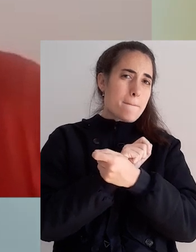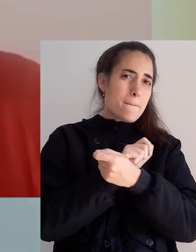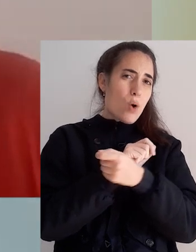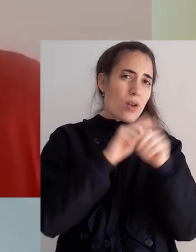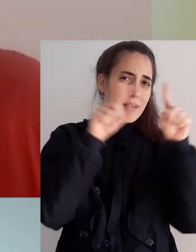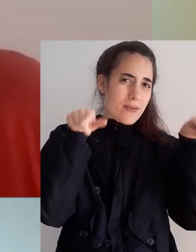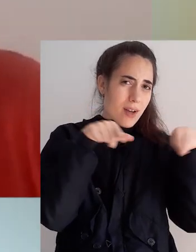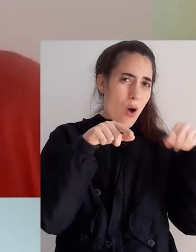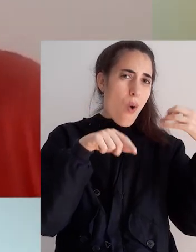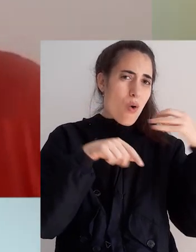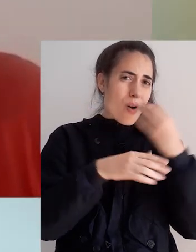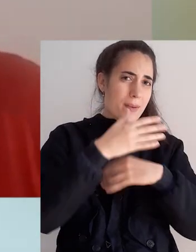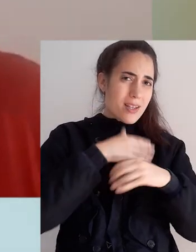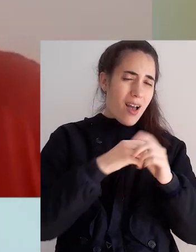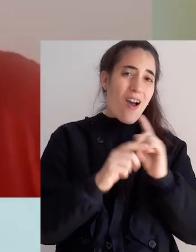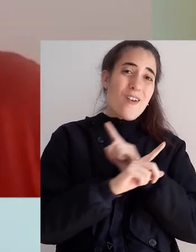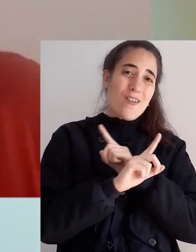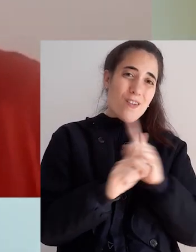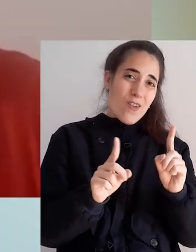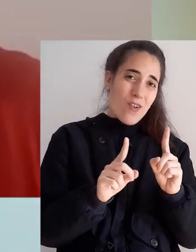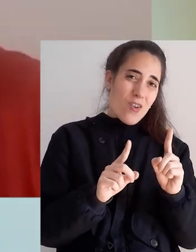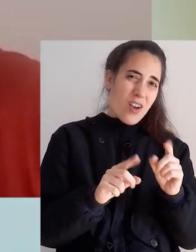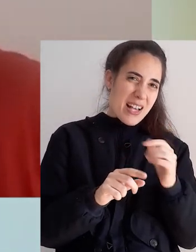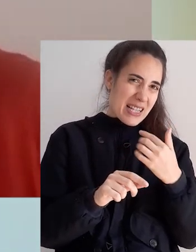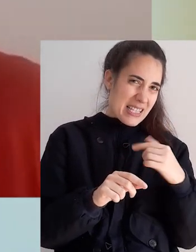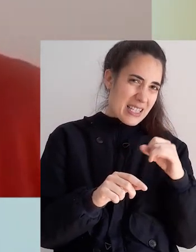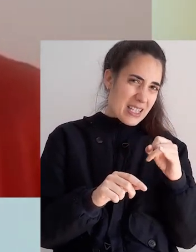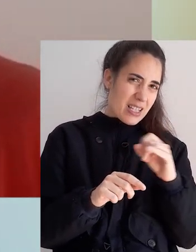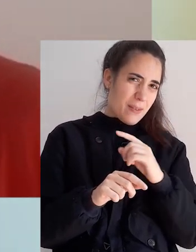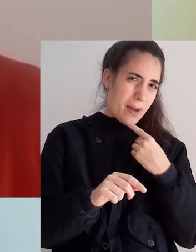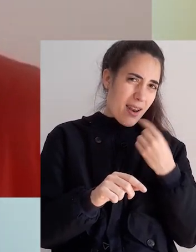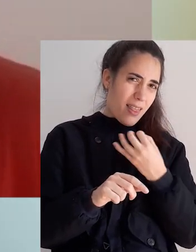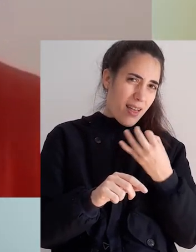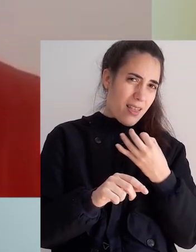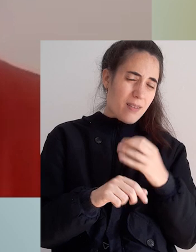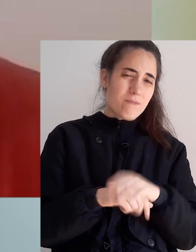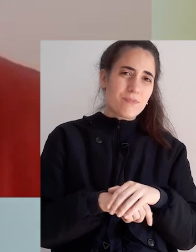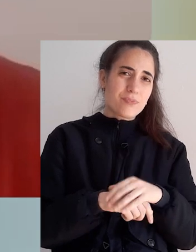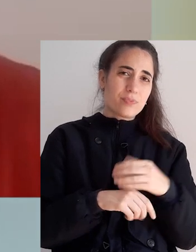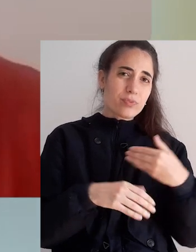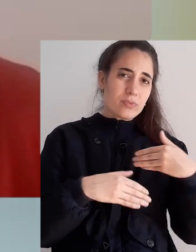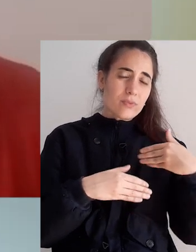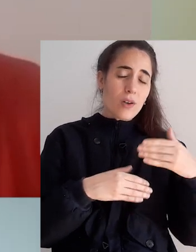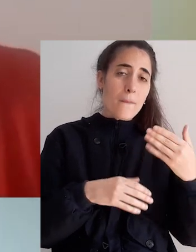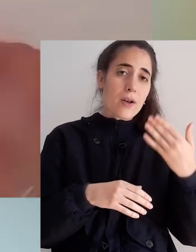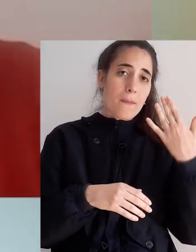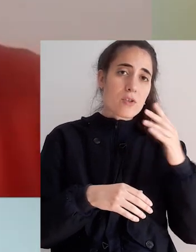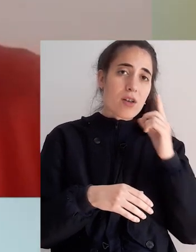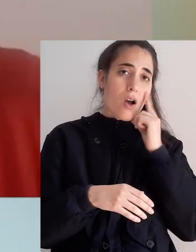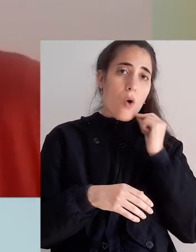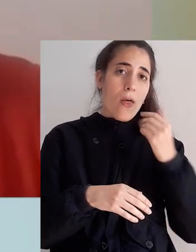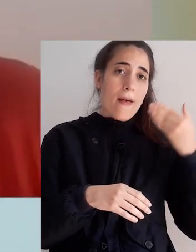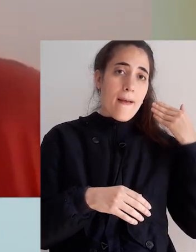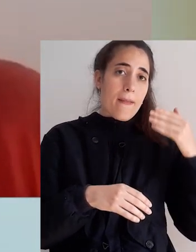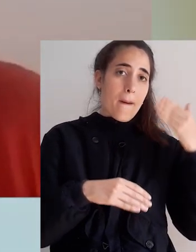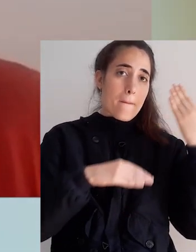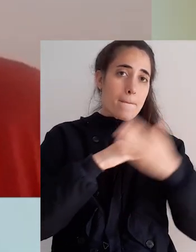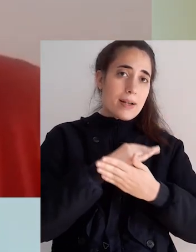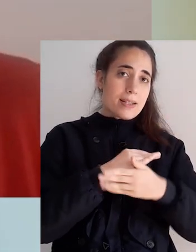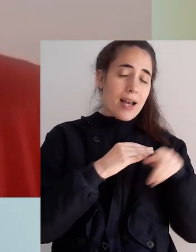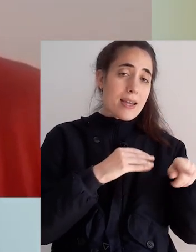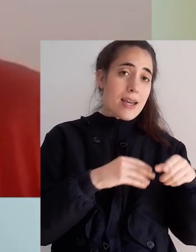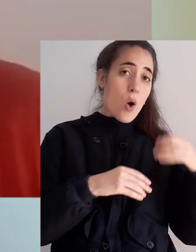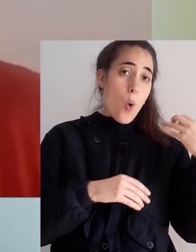los partidarios, entre los aliados y entre los dialoguistas conforman un